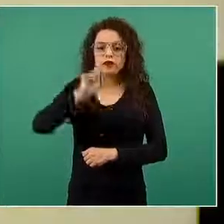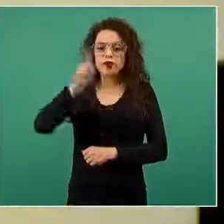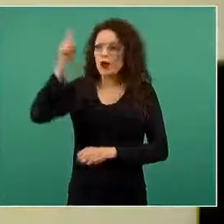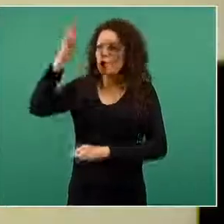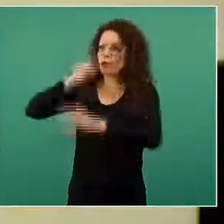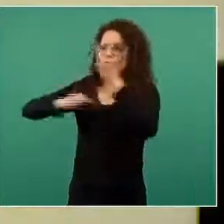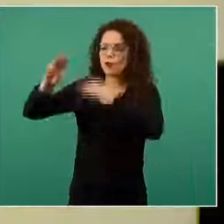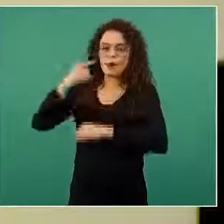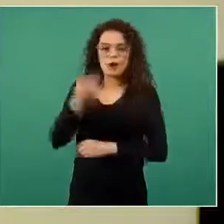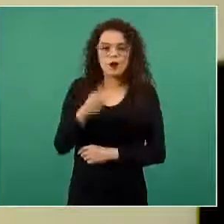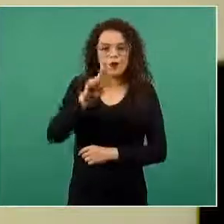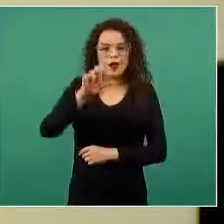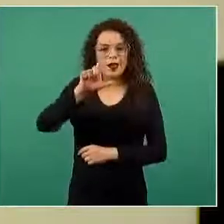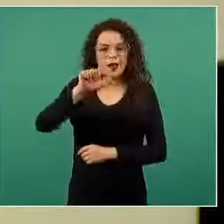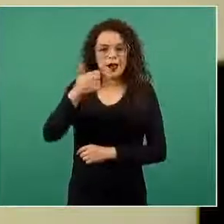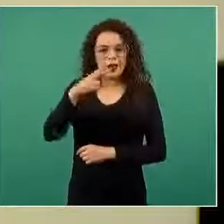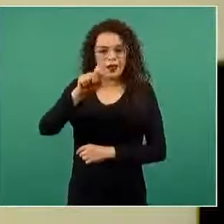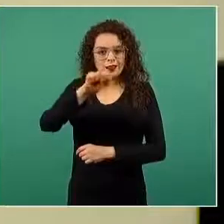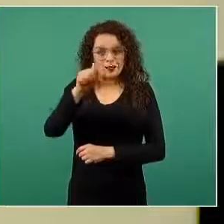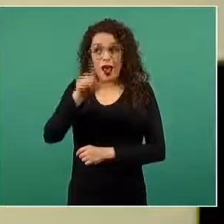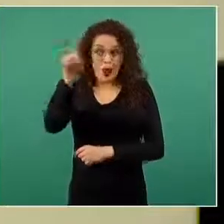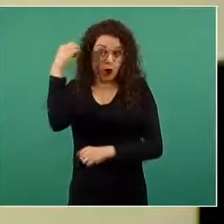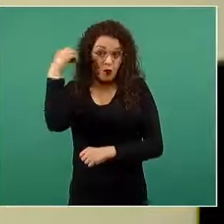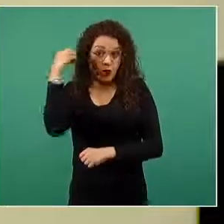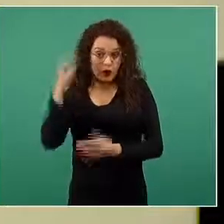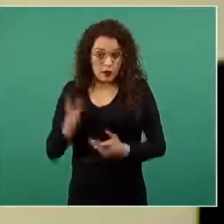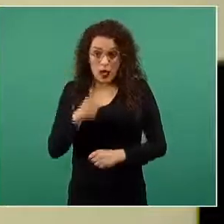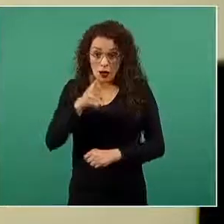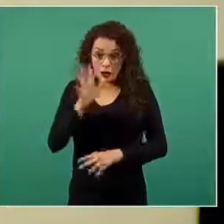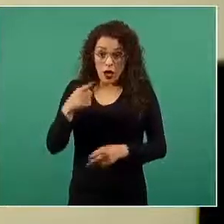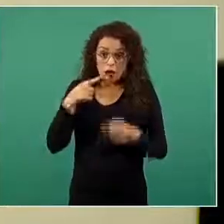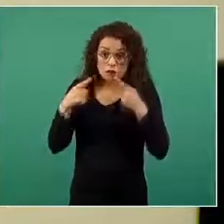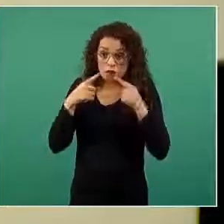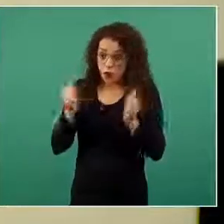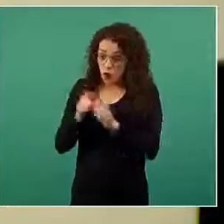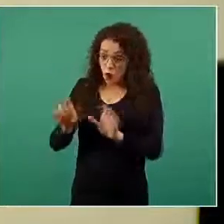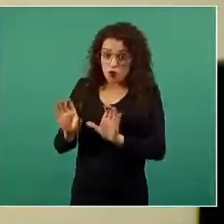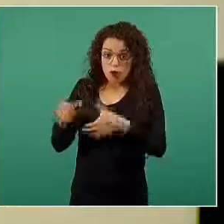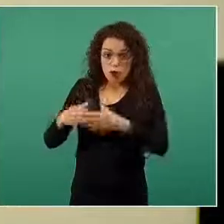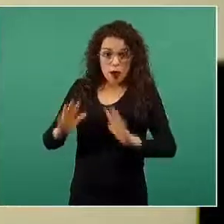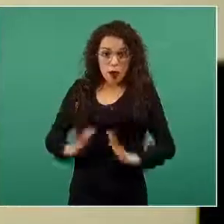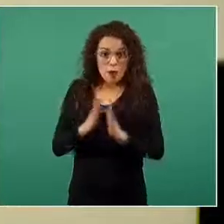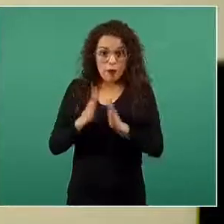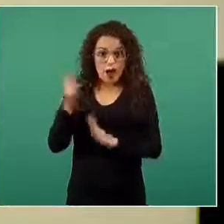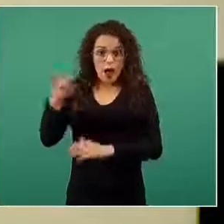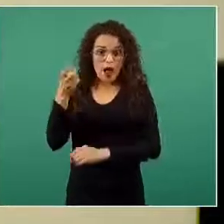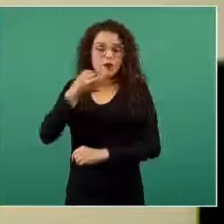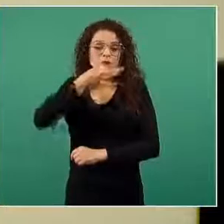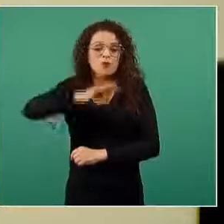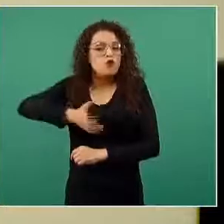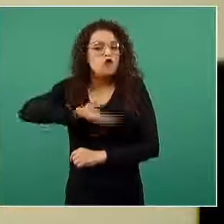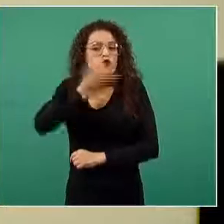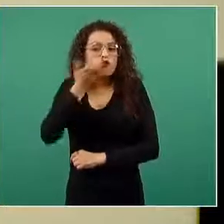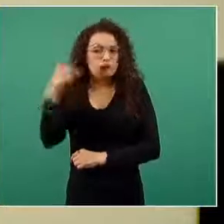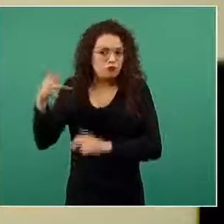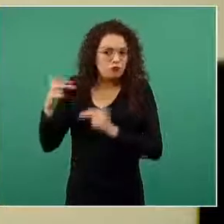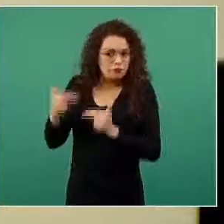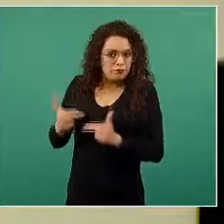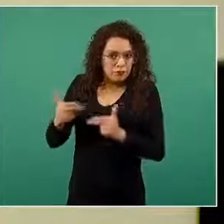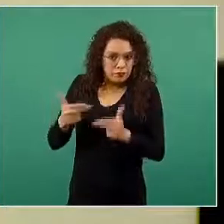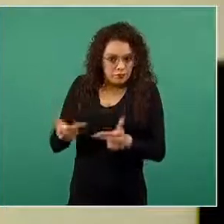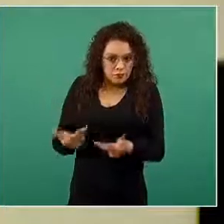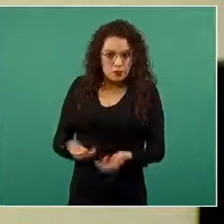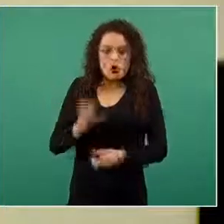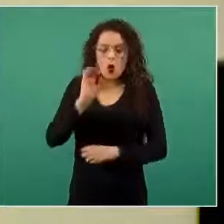en Oaxaca. Han tenido pláticas con las comunidades que participan en esta fiesta. Va a ser un modelo